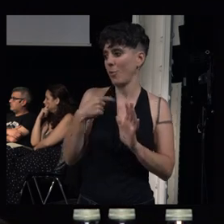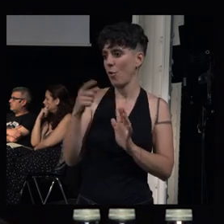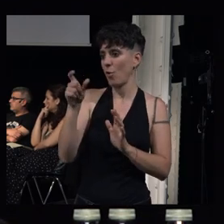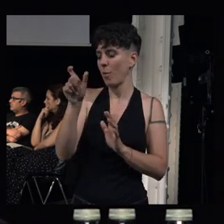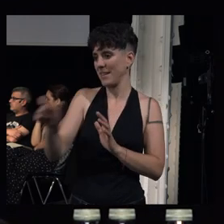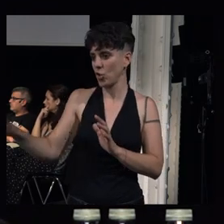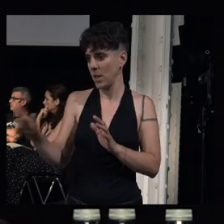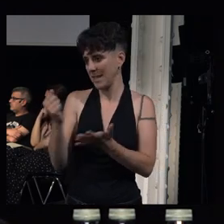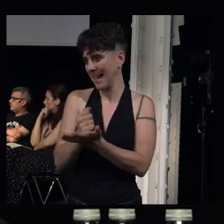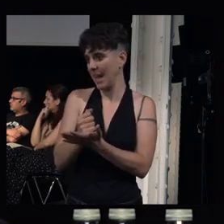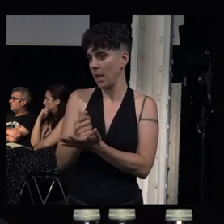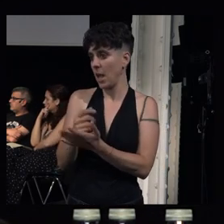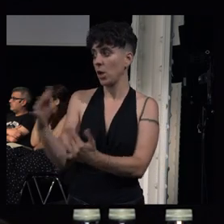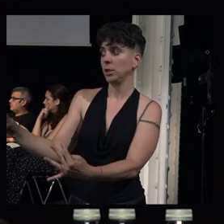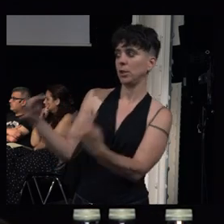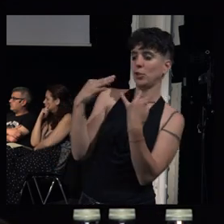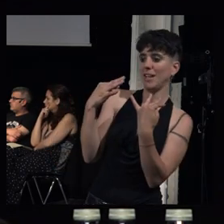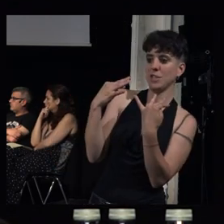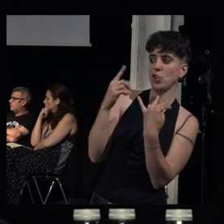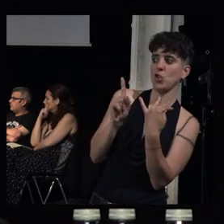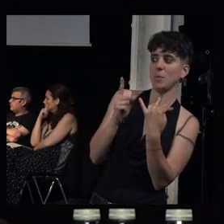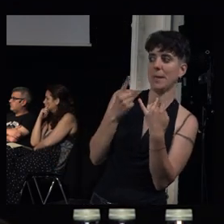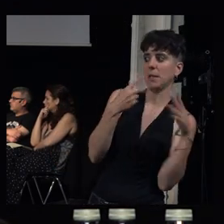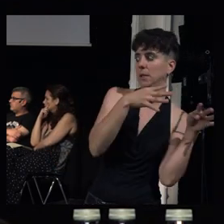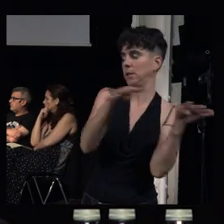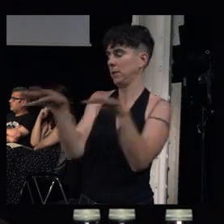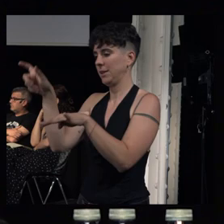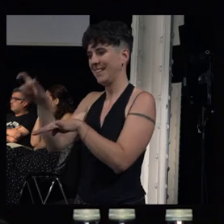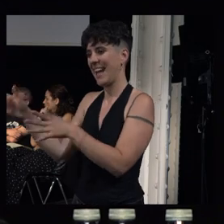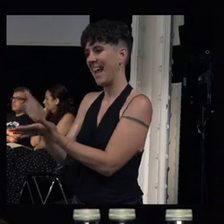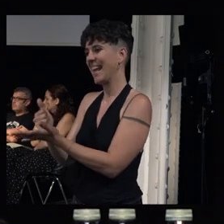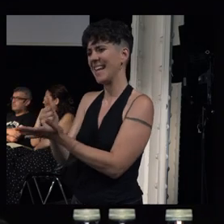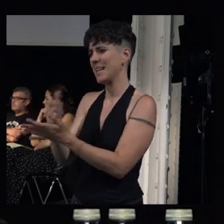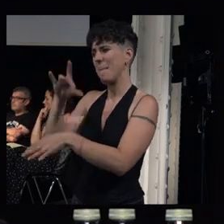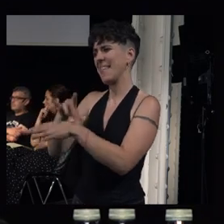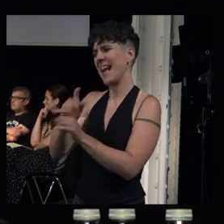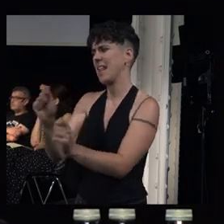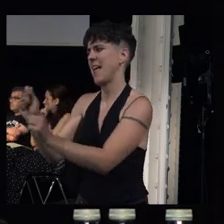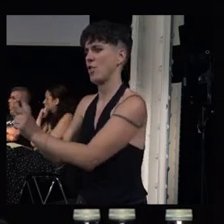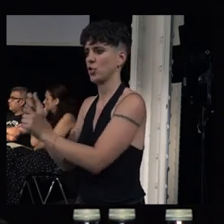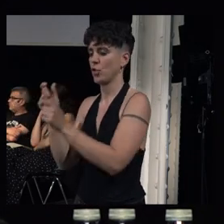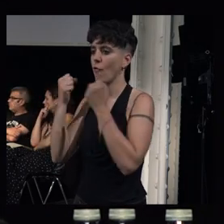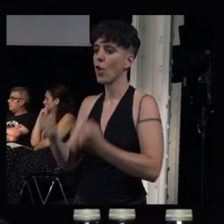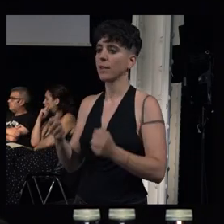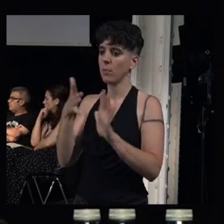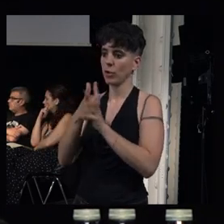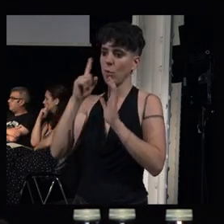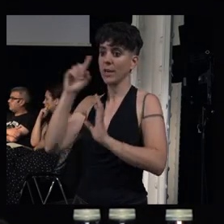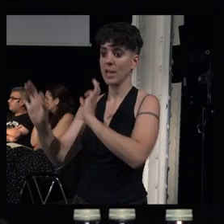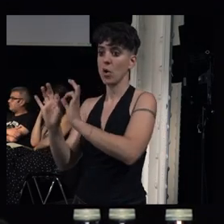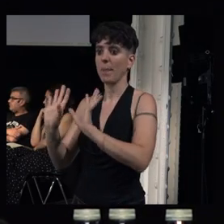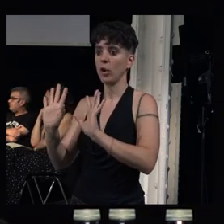decir, vale, a nosotras no nos miran, a diferencia de los gays, que están hiper-mega-medicalizados con el riesgo, ¿vale? Pero que nos miren y decir